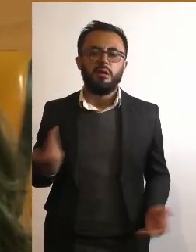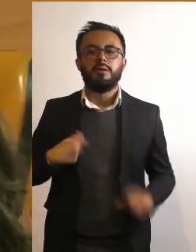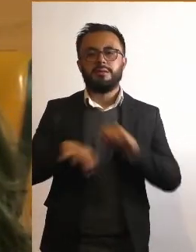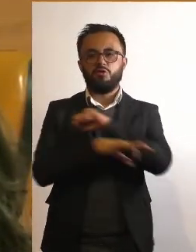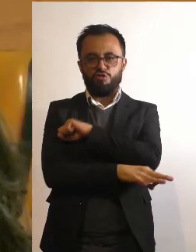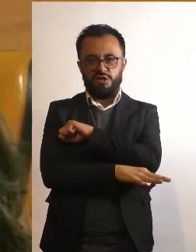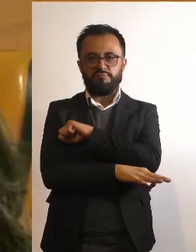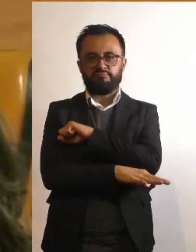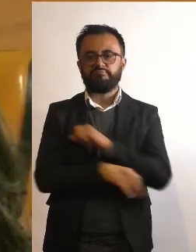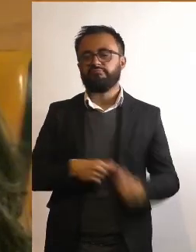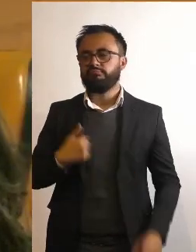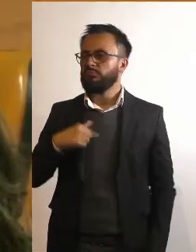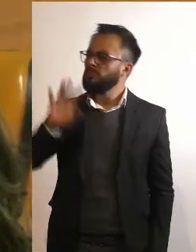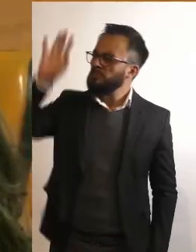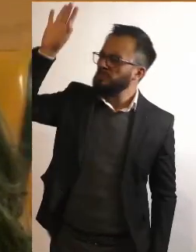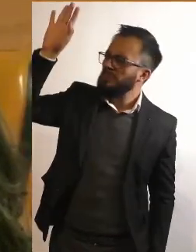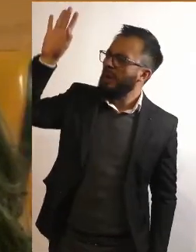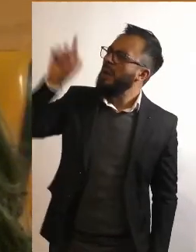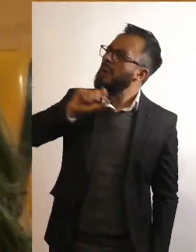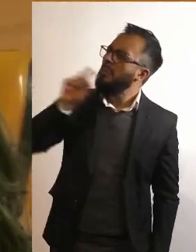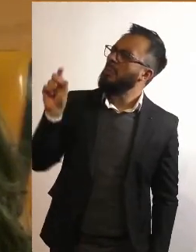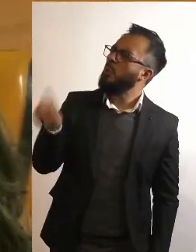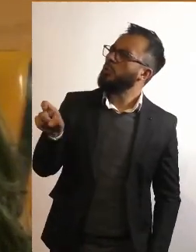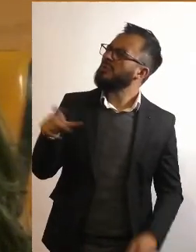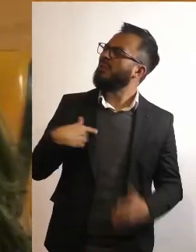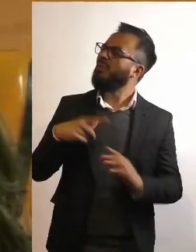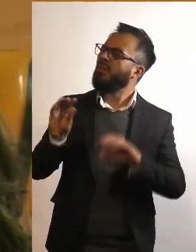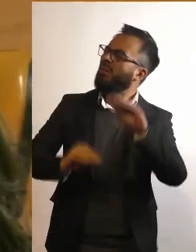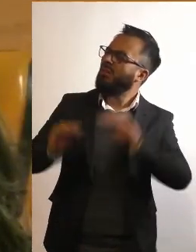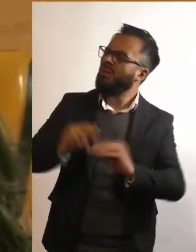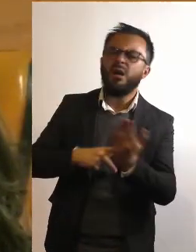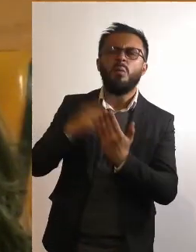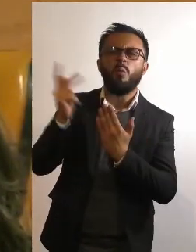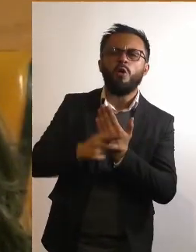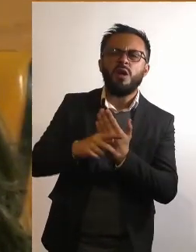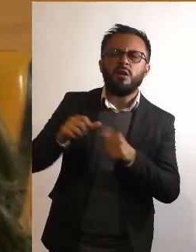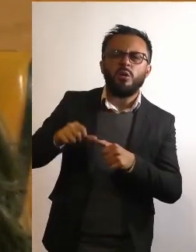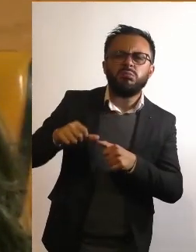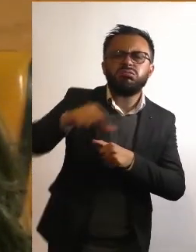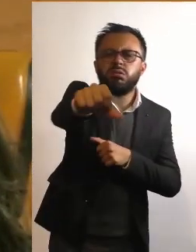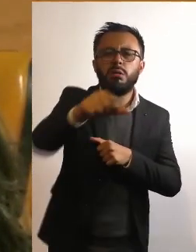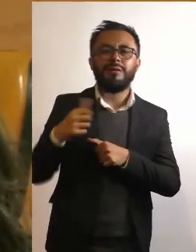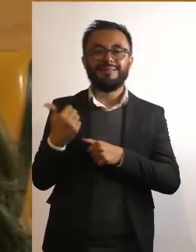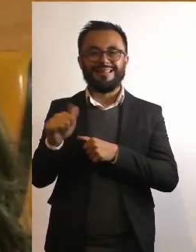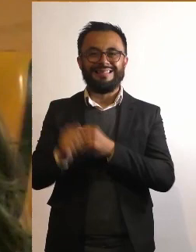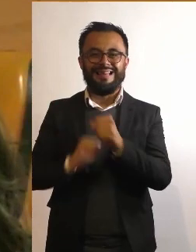proyecto que se está haciendo de aquí a 10 años de la demolición de